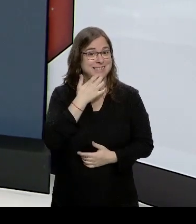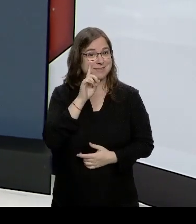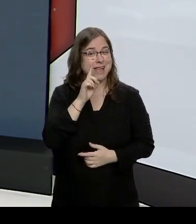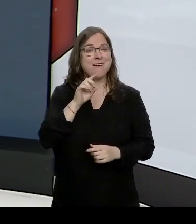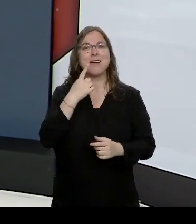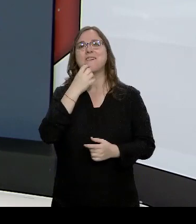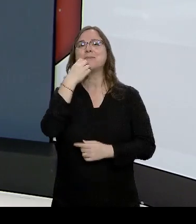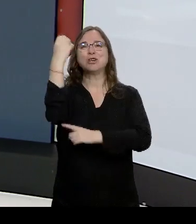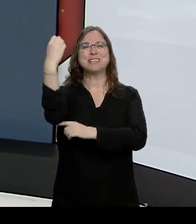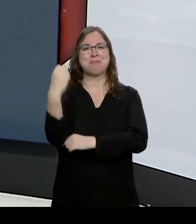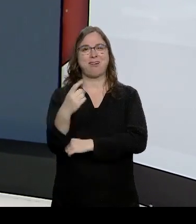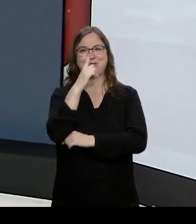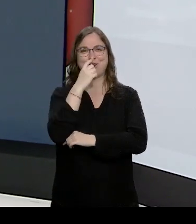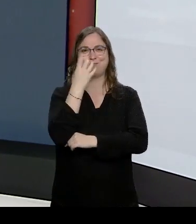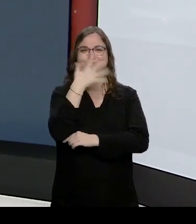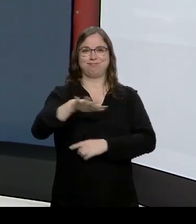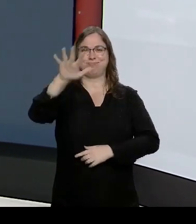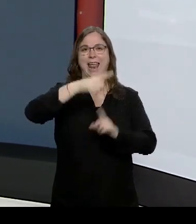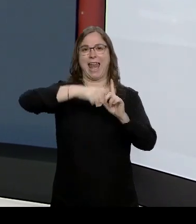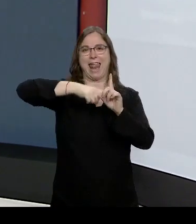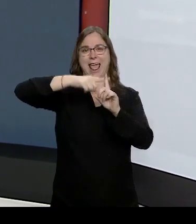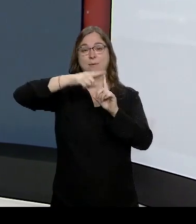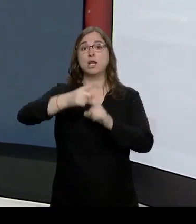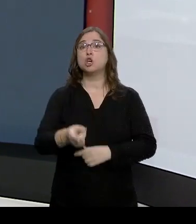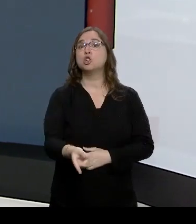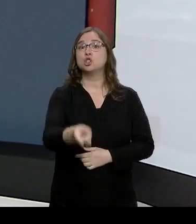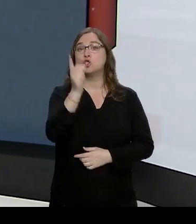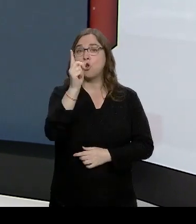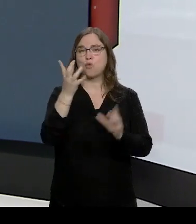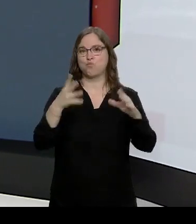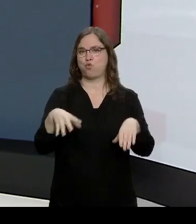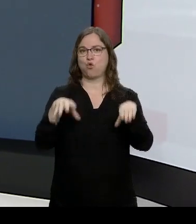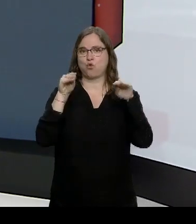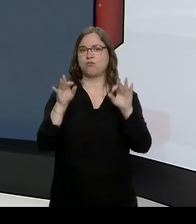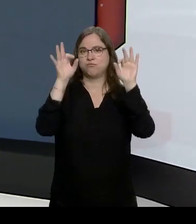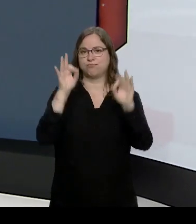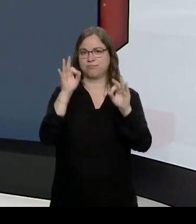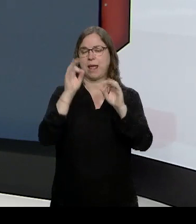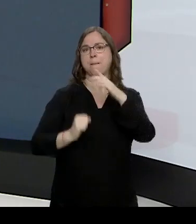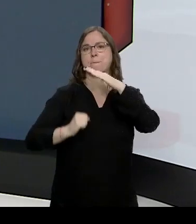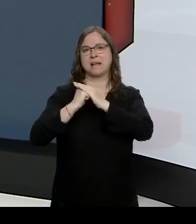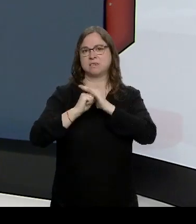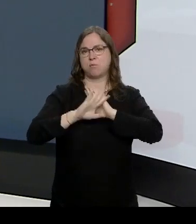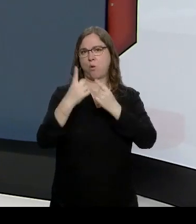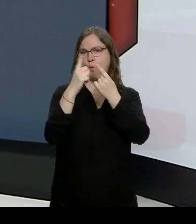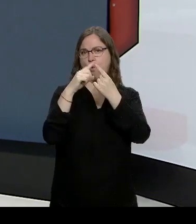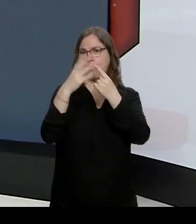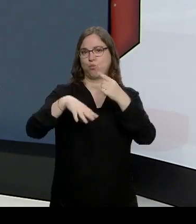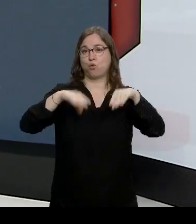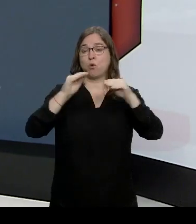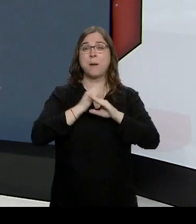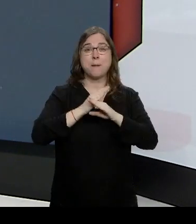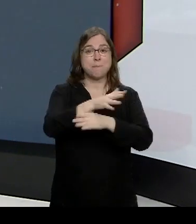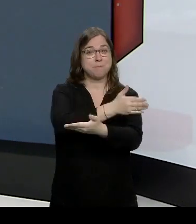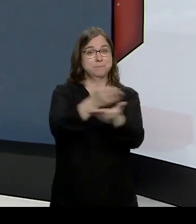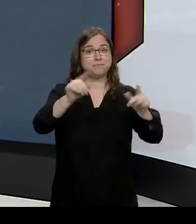famoso semáforo que contempla los diferentes niveles, solamente Burgos se situaría en ese riesgo extremo. A la mayoría de